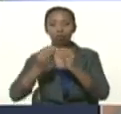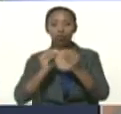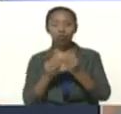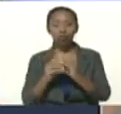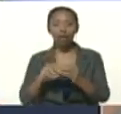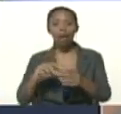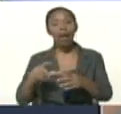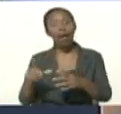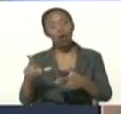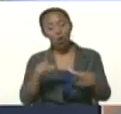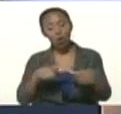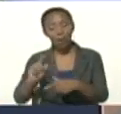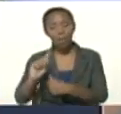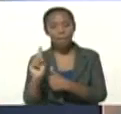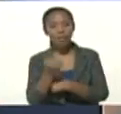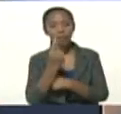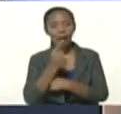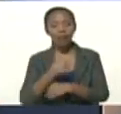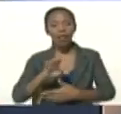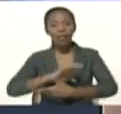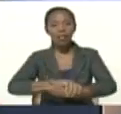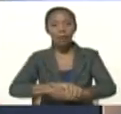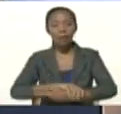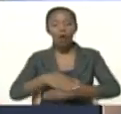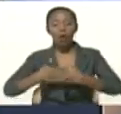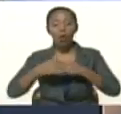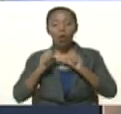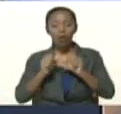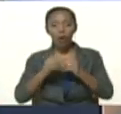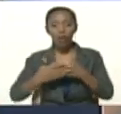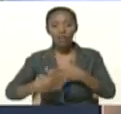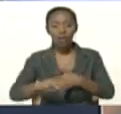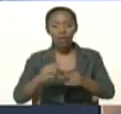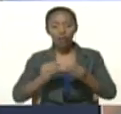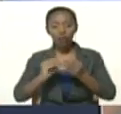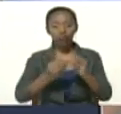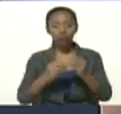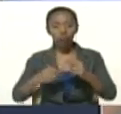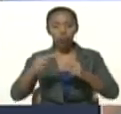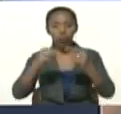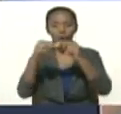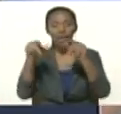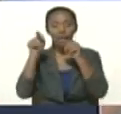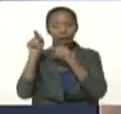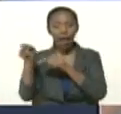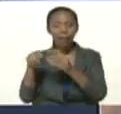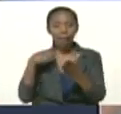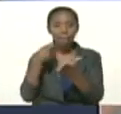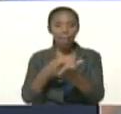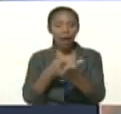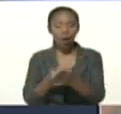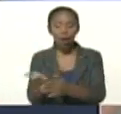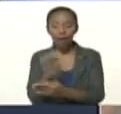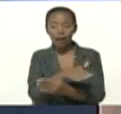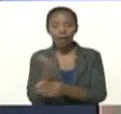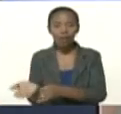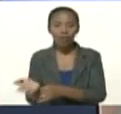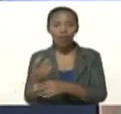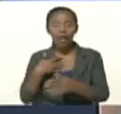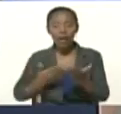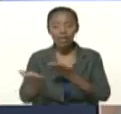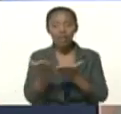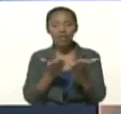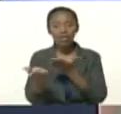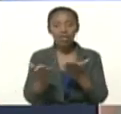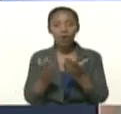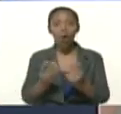SAIME para seguir avanzando en la consolidación de este pago alternativo de servicio, donde desde